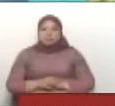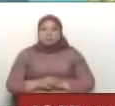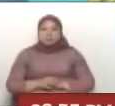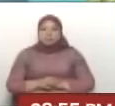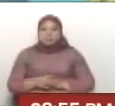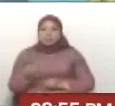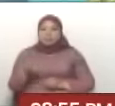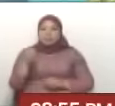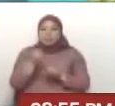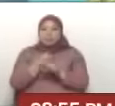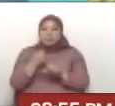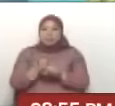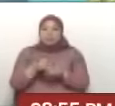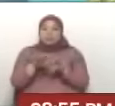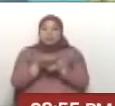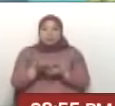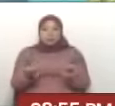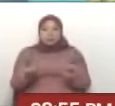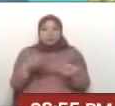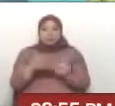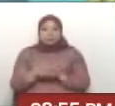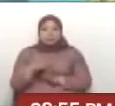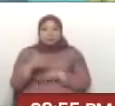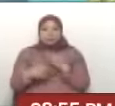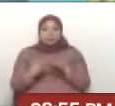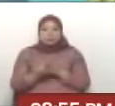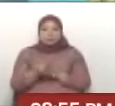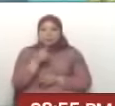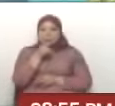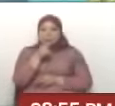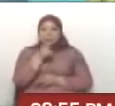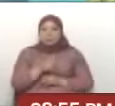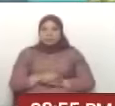Ecuación, ecuación, ecuación.